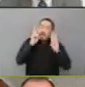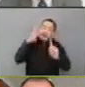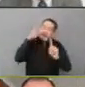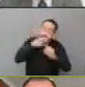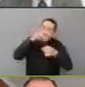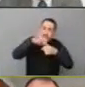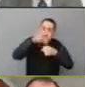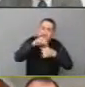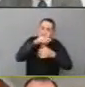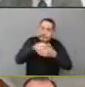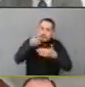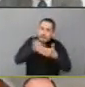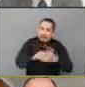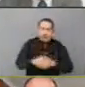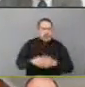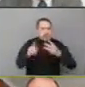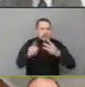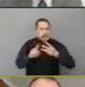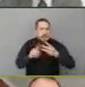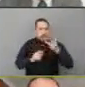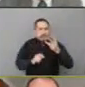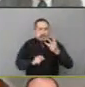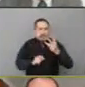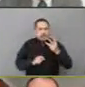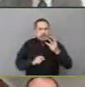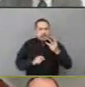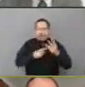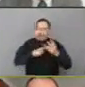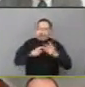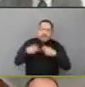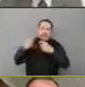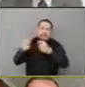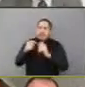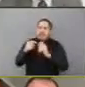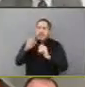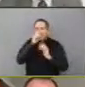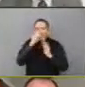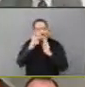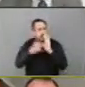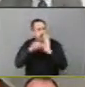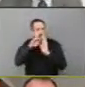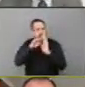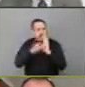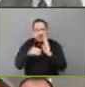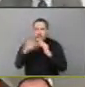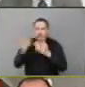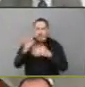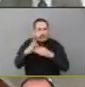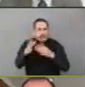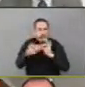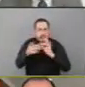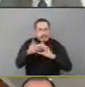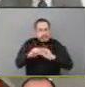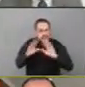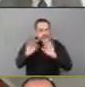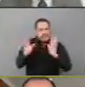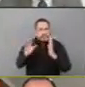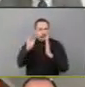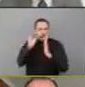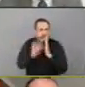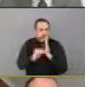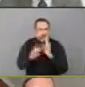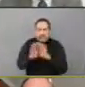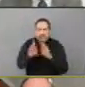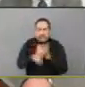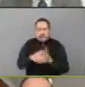bajo esa lógica. Tercero, se le deben dar parámetros, o se debe precisar que